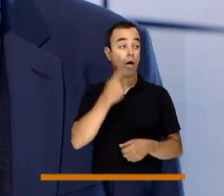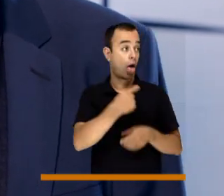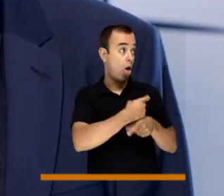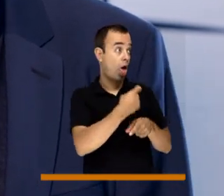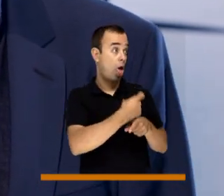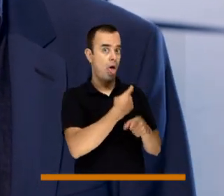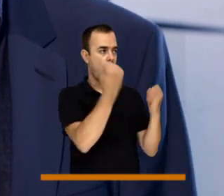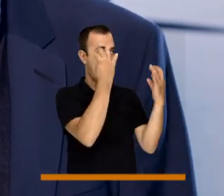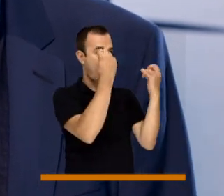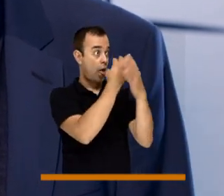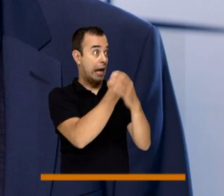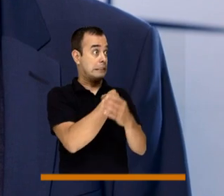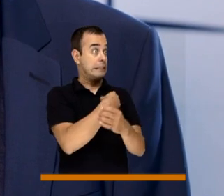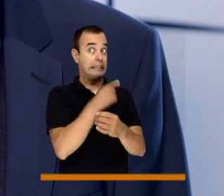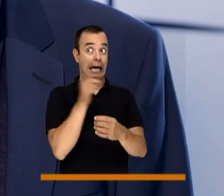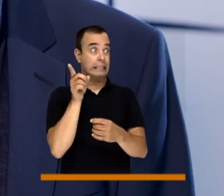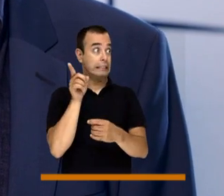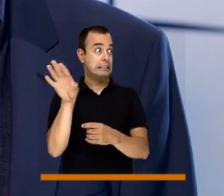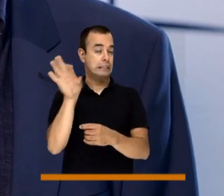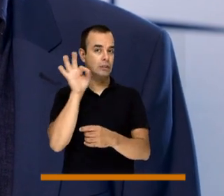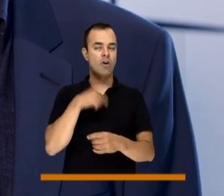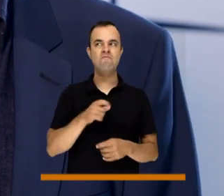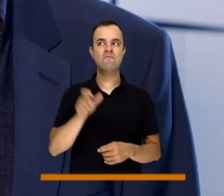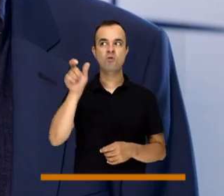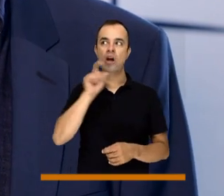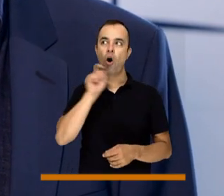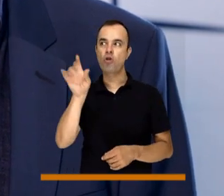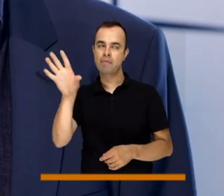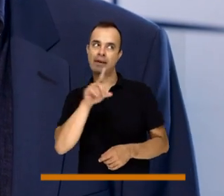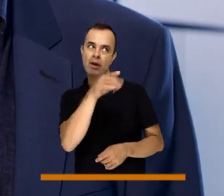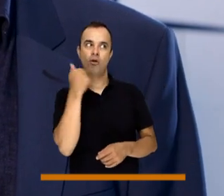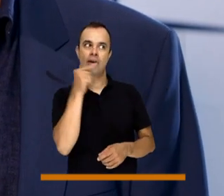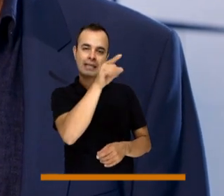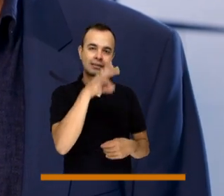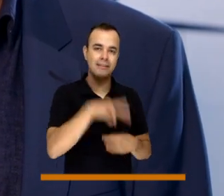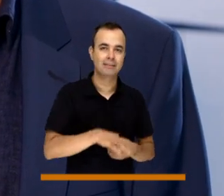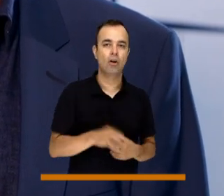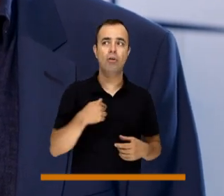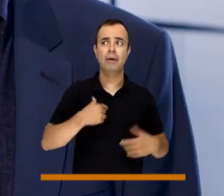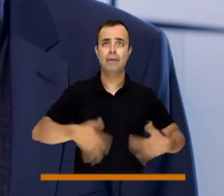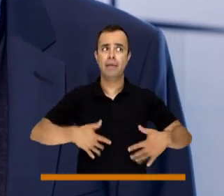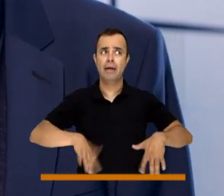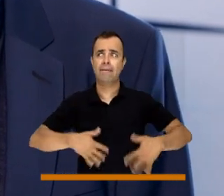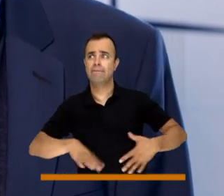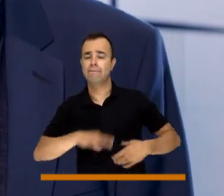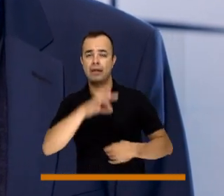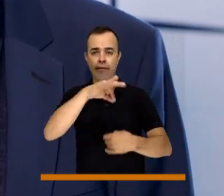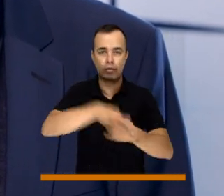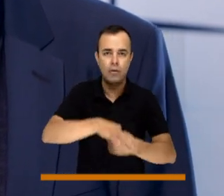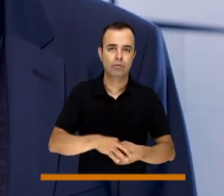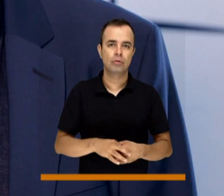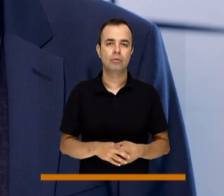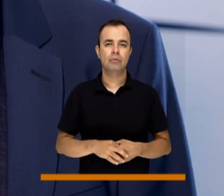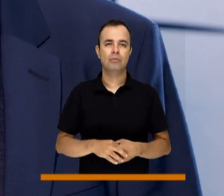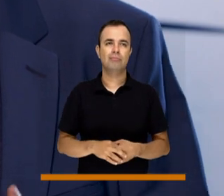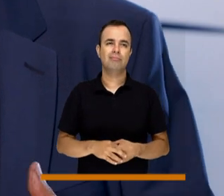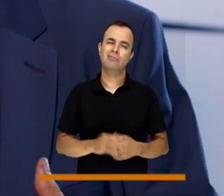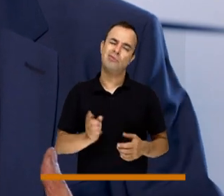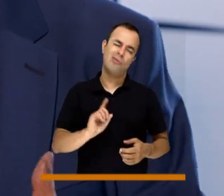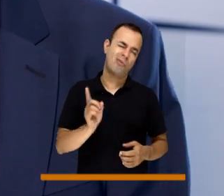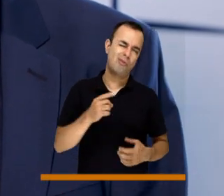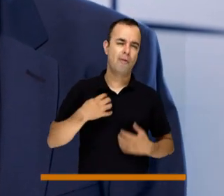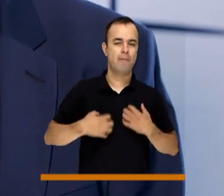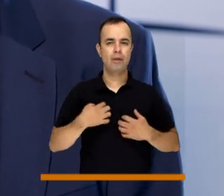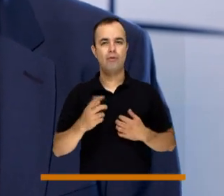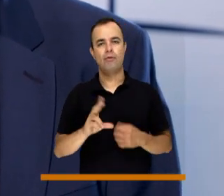no voto inducido por la mentira, no voto inducido por el odio, no voto inducido por el temor, no